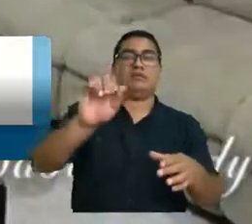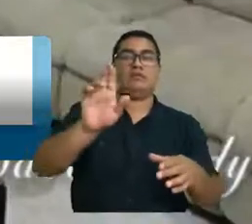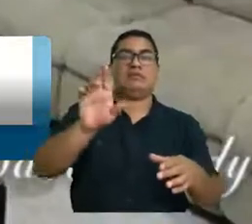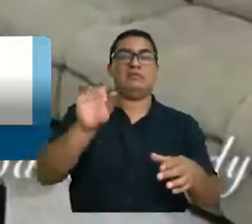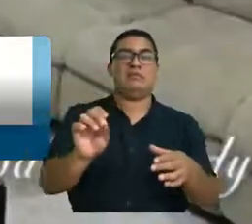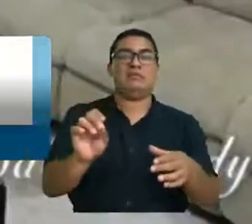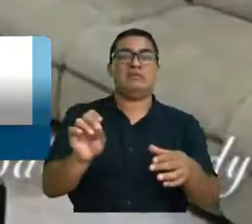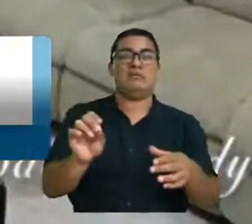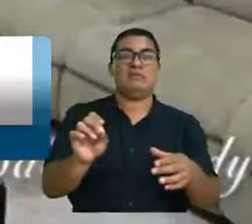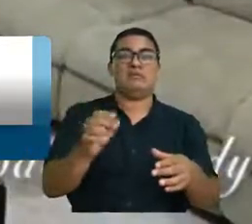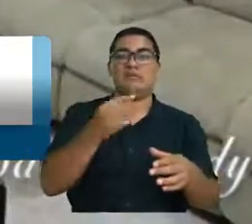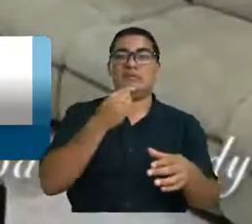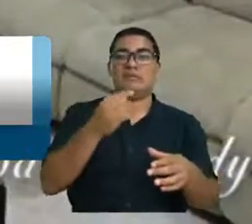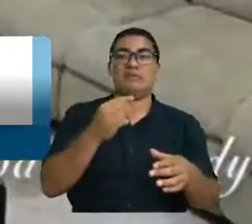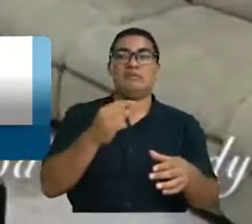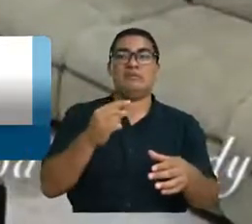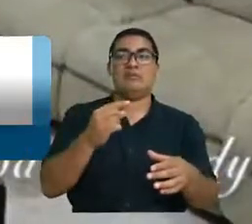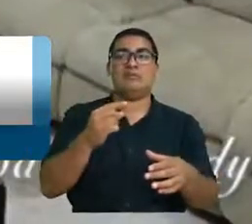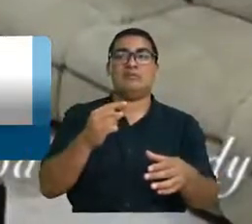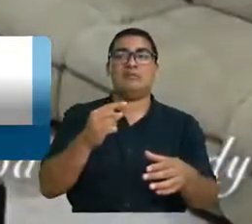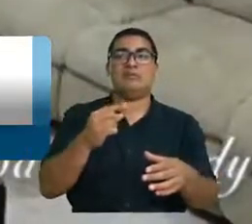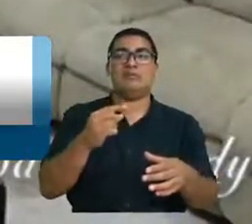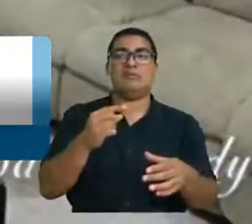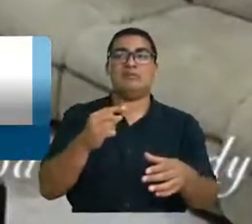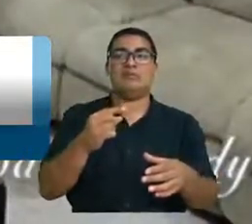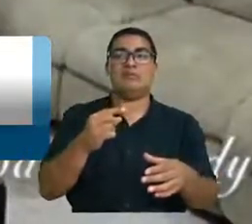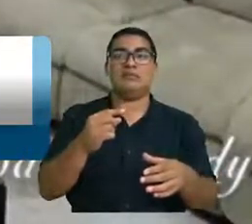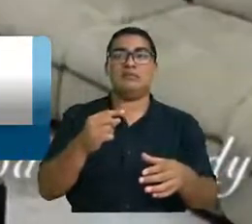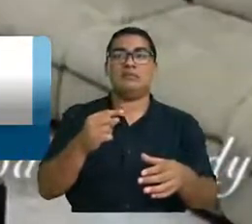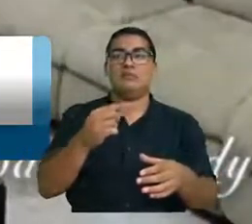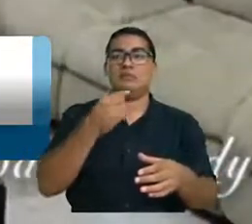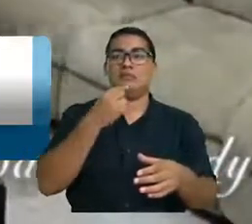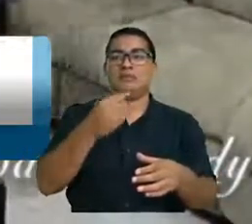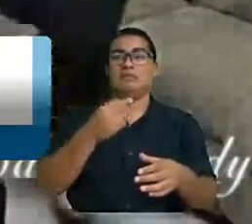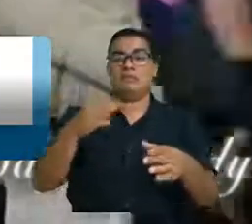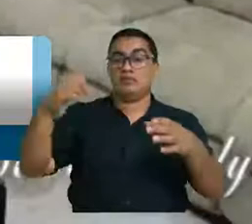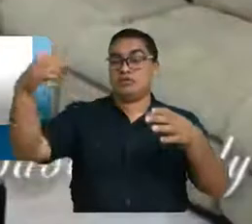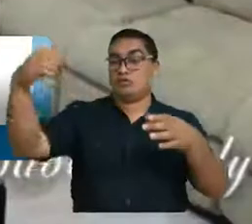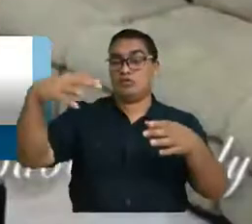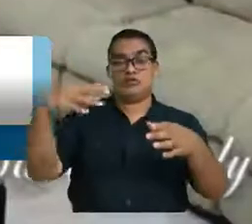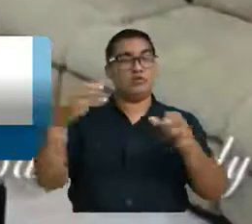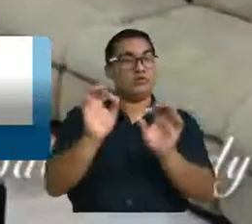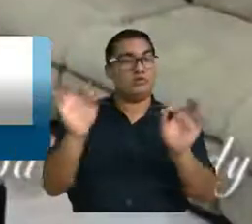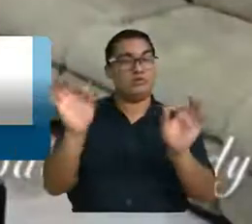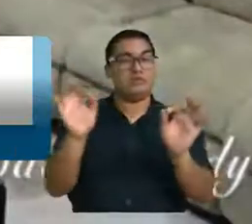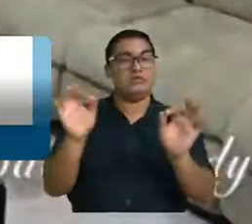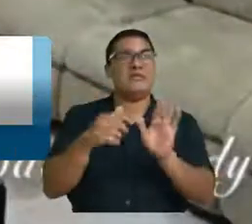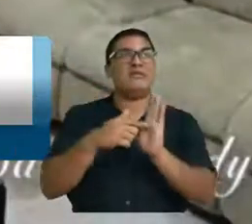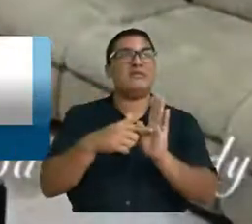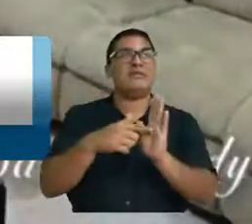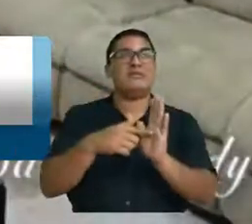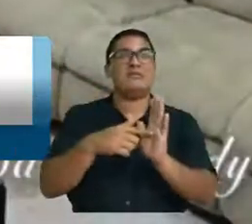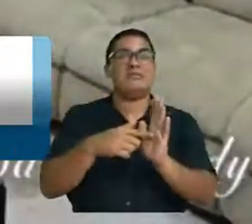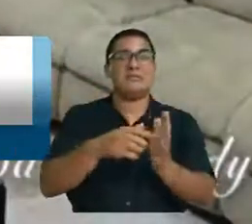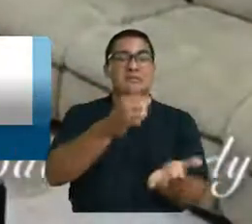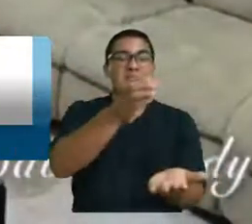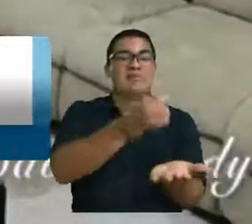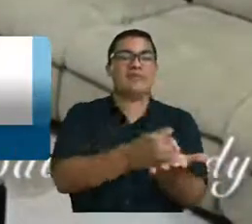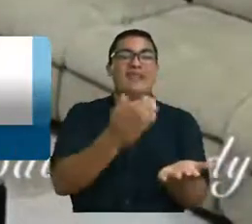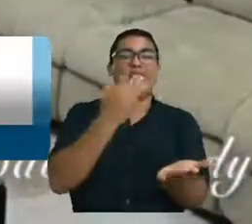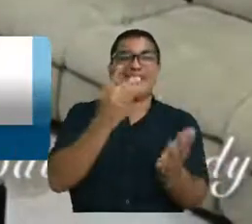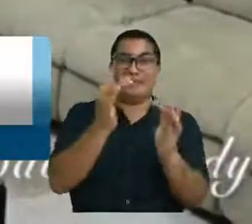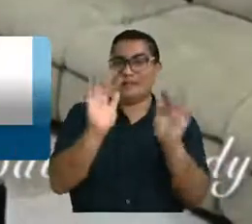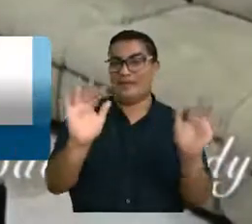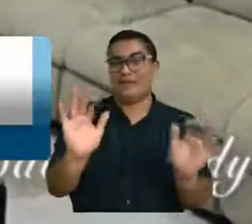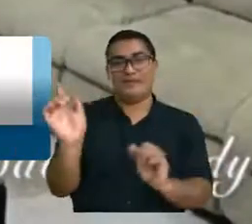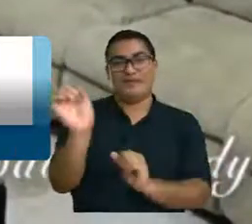poner en un envase que sea oscuro, que no le entre la luz, no es en un vaso de vidrio ni en